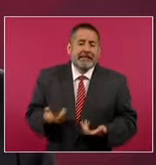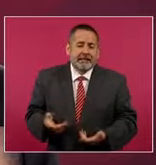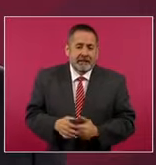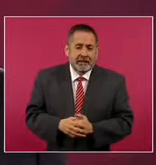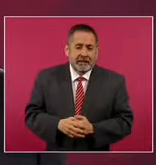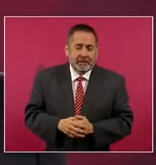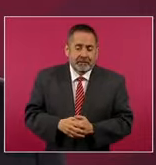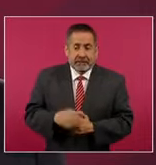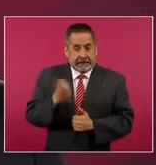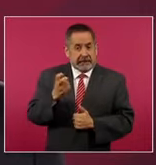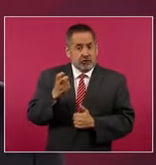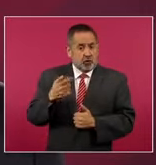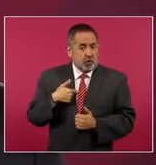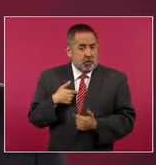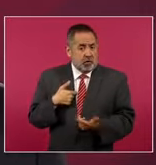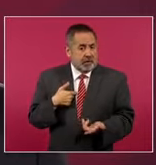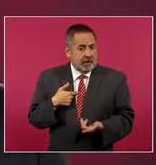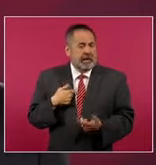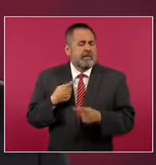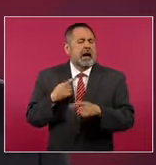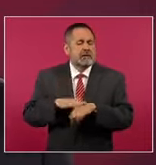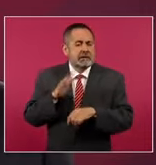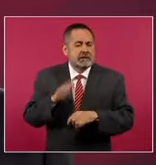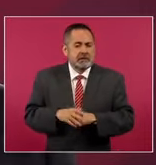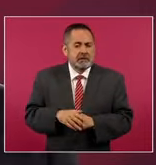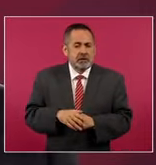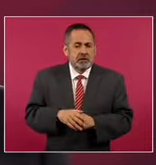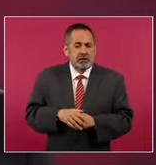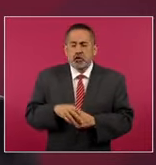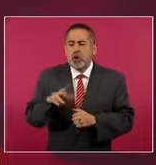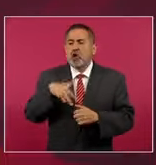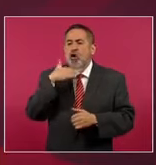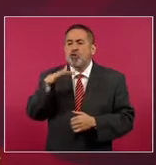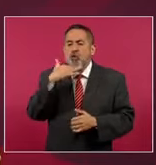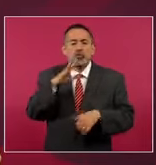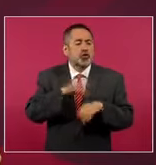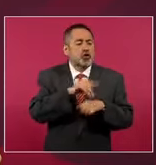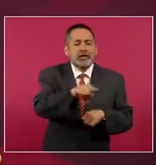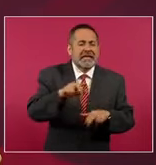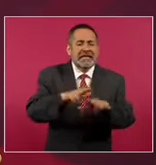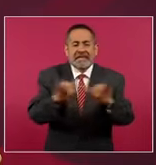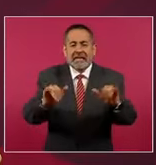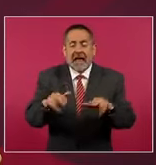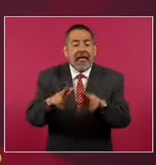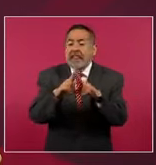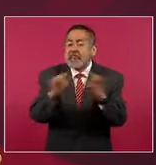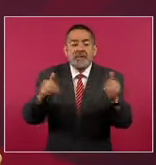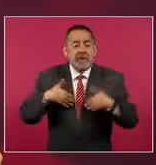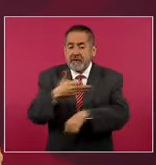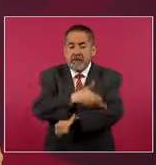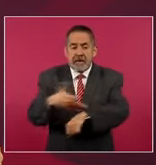Pero no solo eso, no le permito la corrupción a nadie, ni a mis